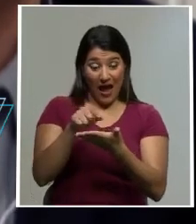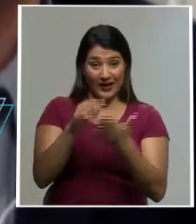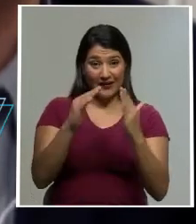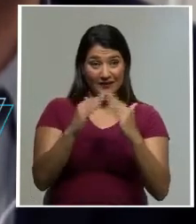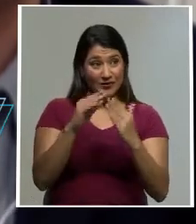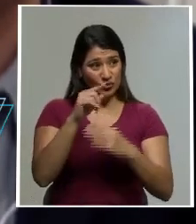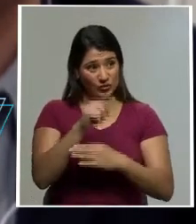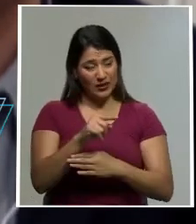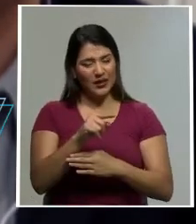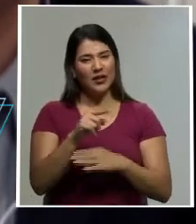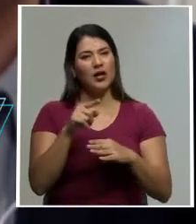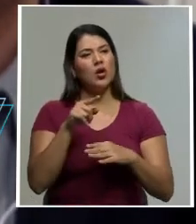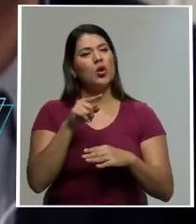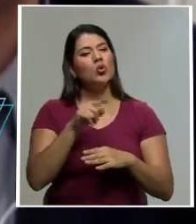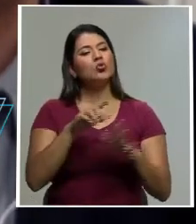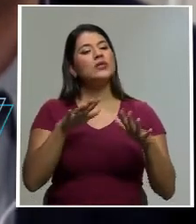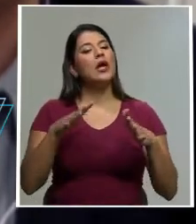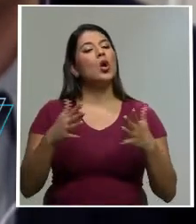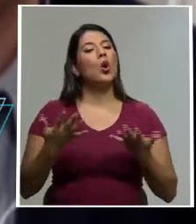¿Cómo